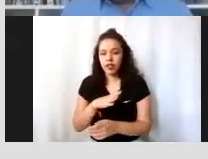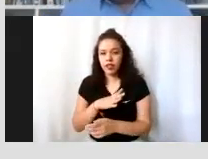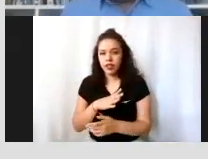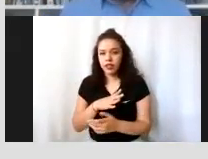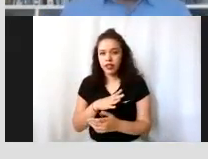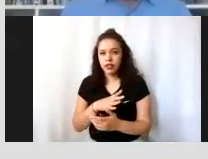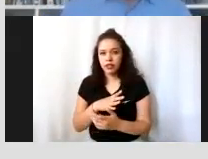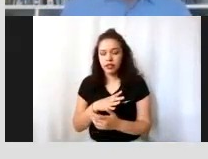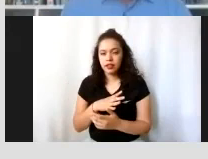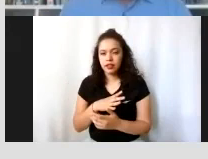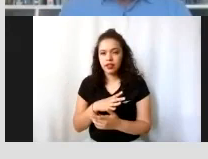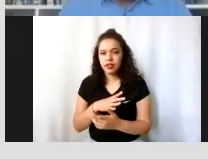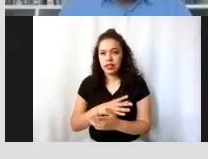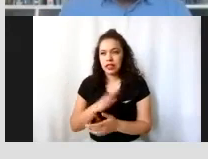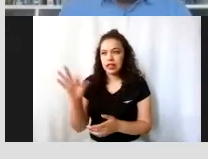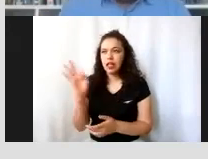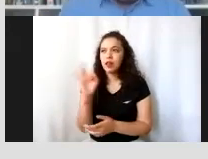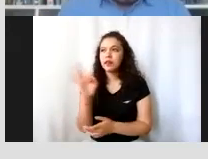de probable